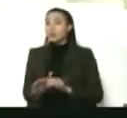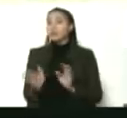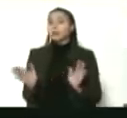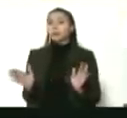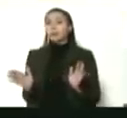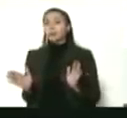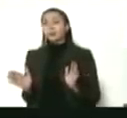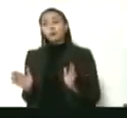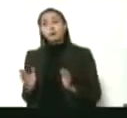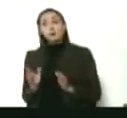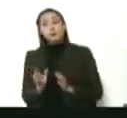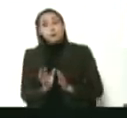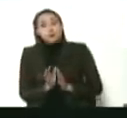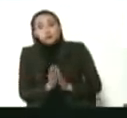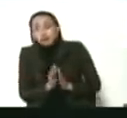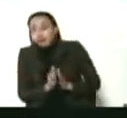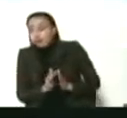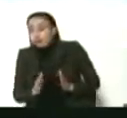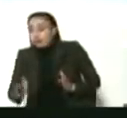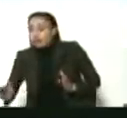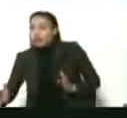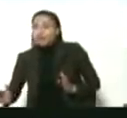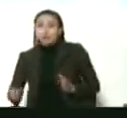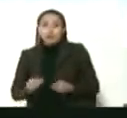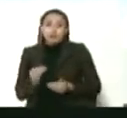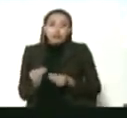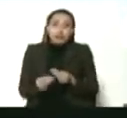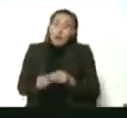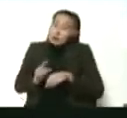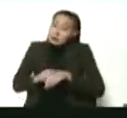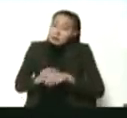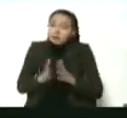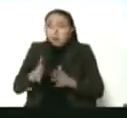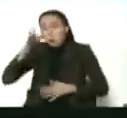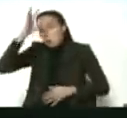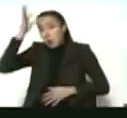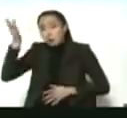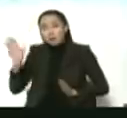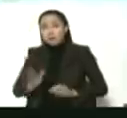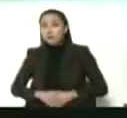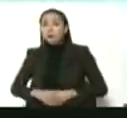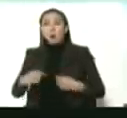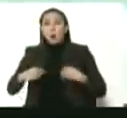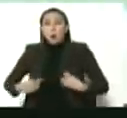que esta pandemia va a ocupar más tiempo del que pensaba la humanidad.